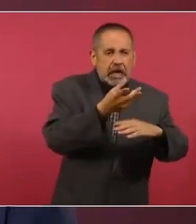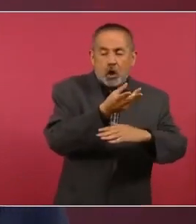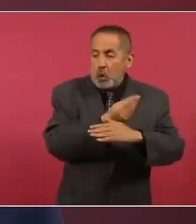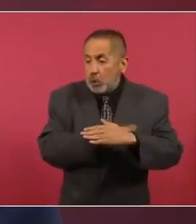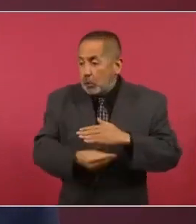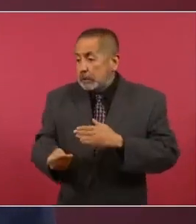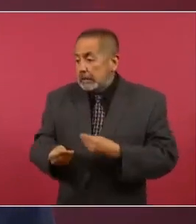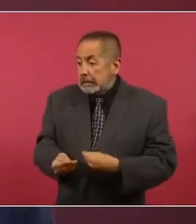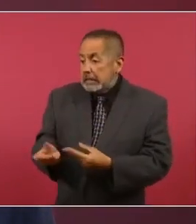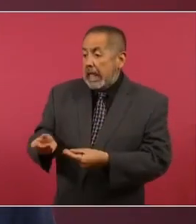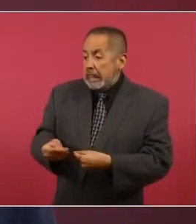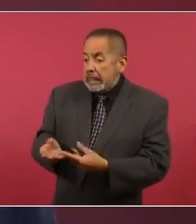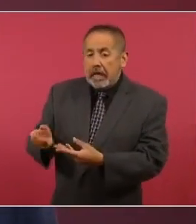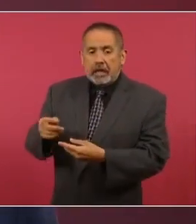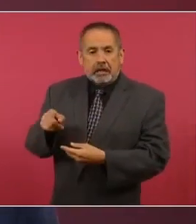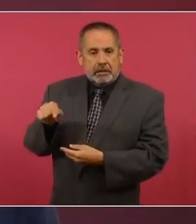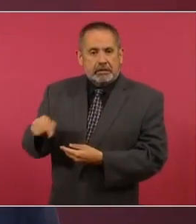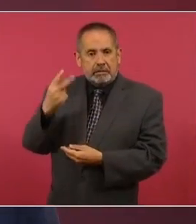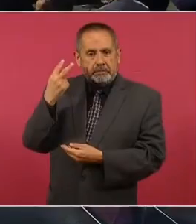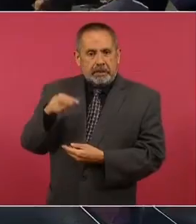a México,